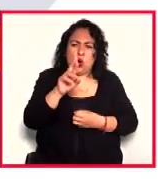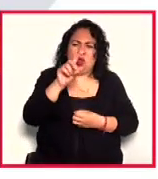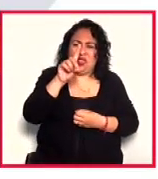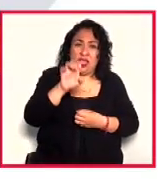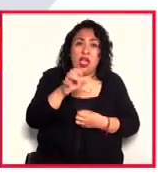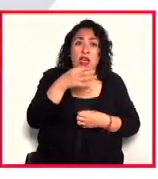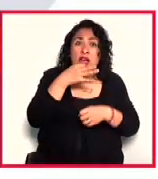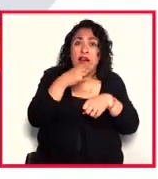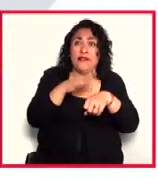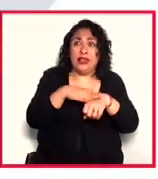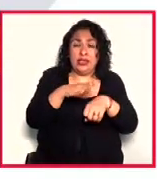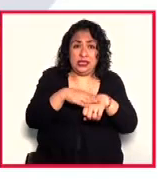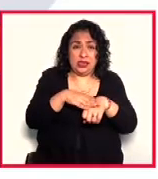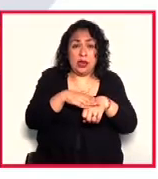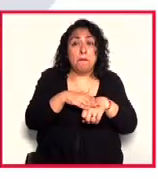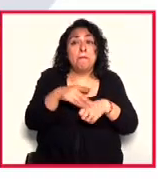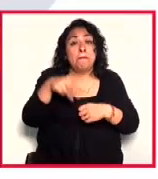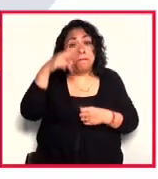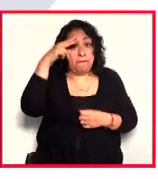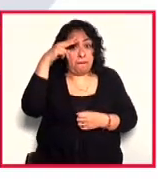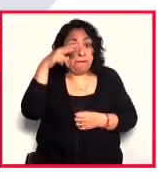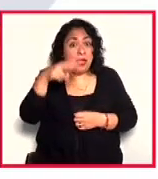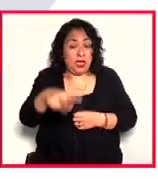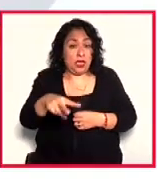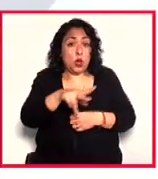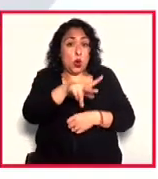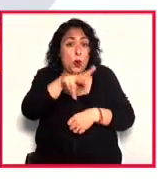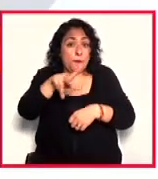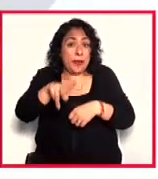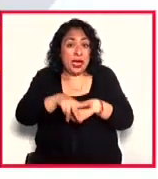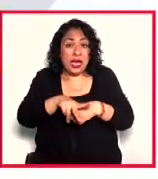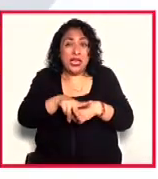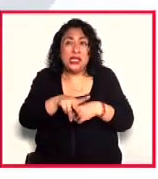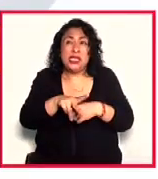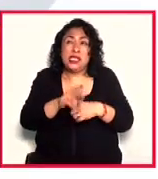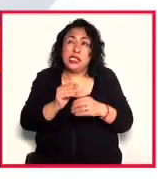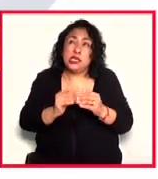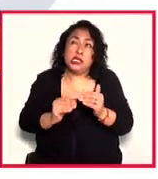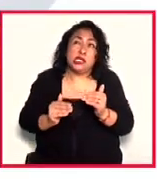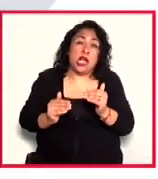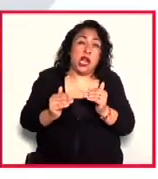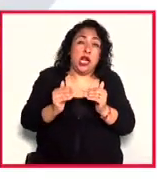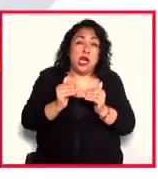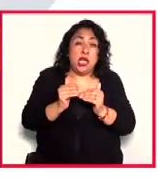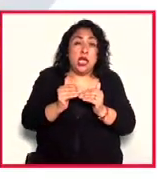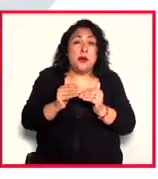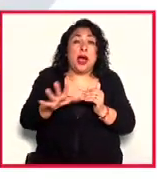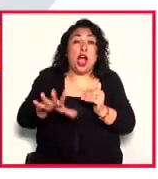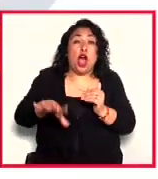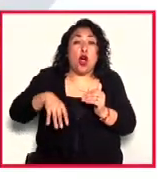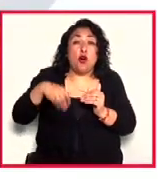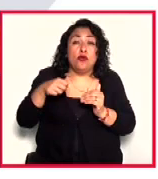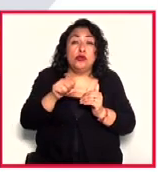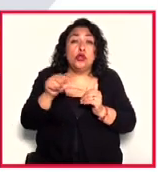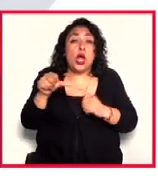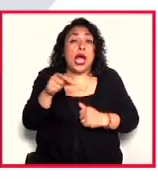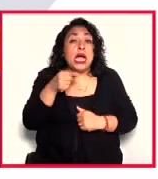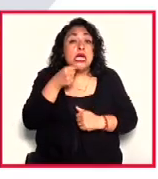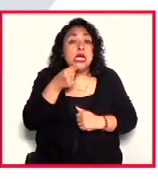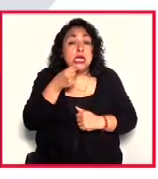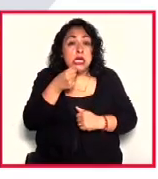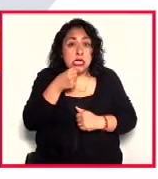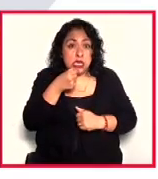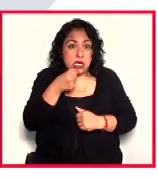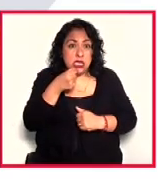dicho que México es un país que está arriba en el abuso hacia los niños. Cada año se